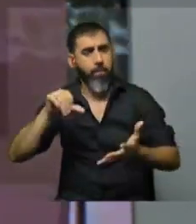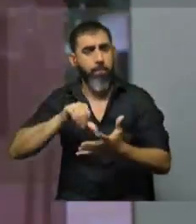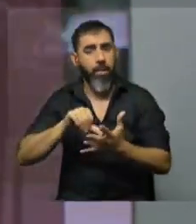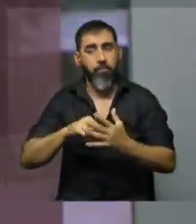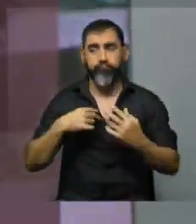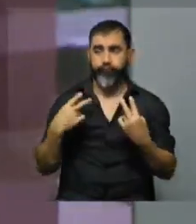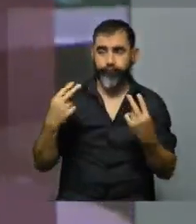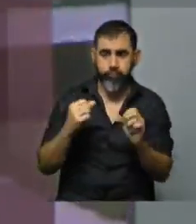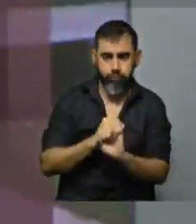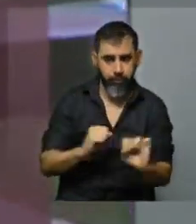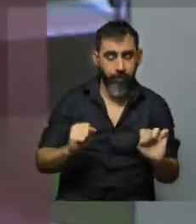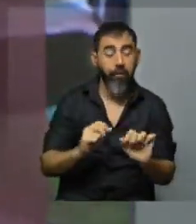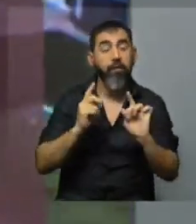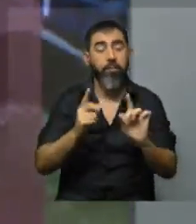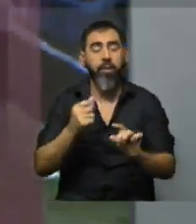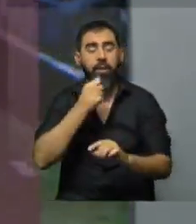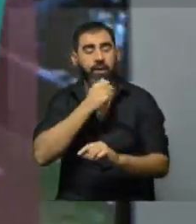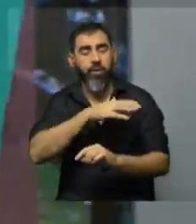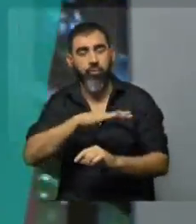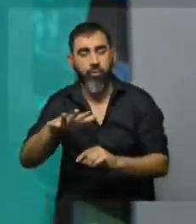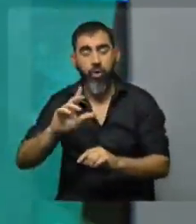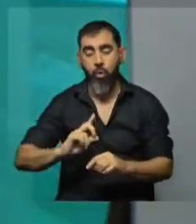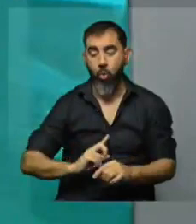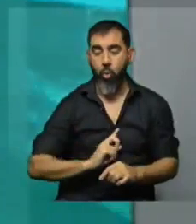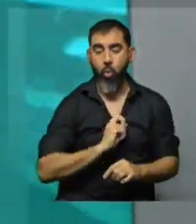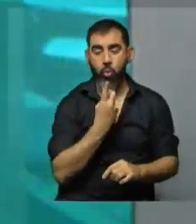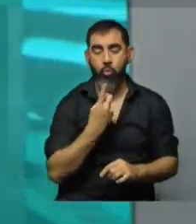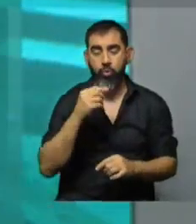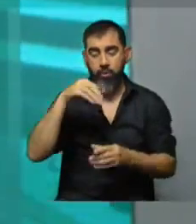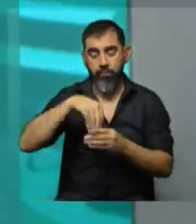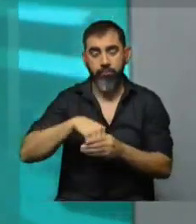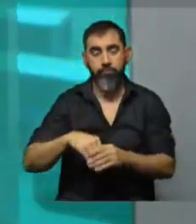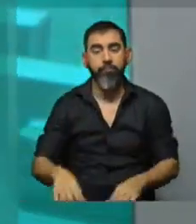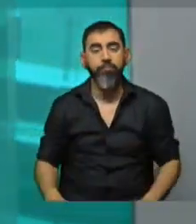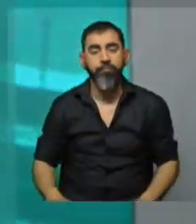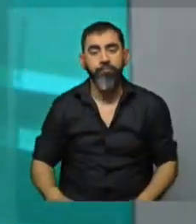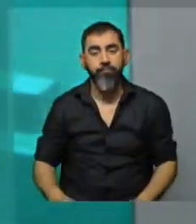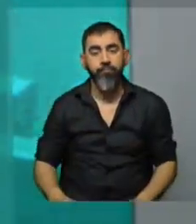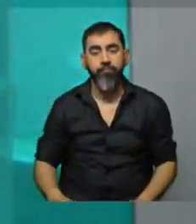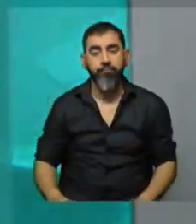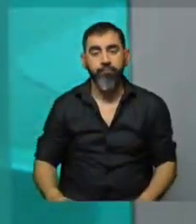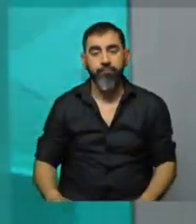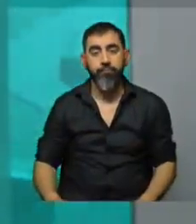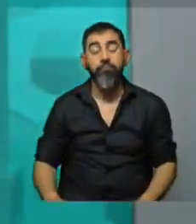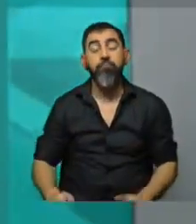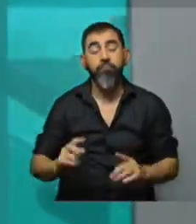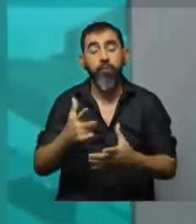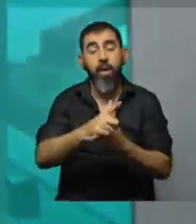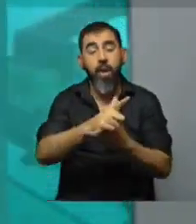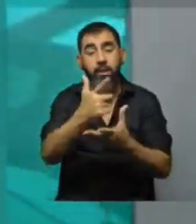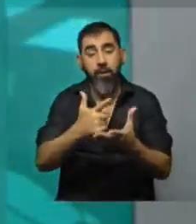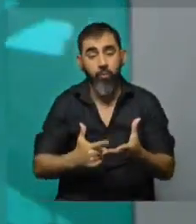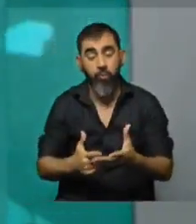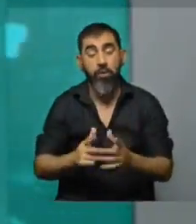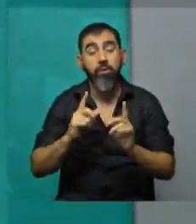este Mundial, también a través de nuestra historia, ese orgullo de ser parte. Uh-huh. En eso ha contribuido mucho la literatura, entre